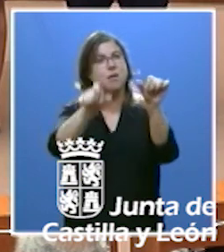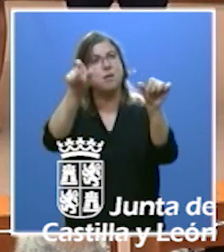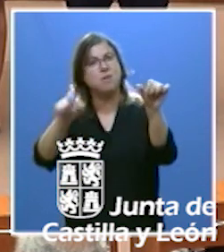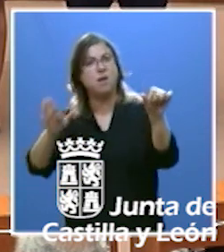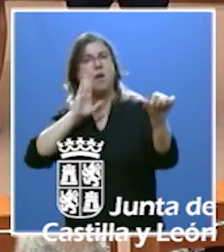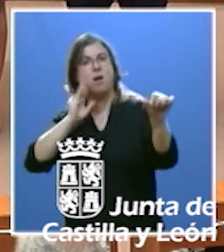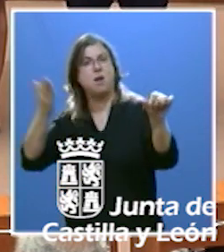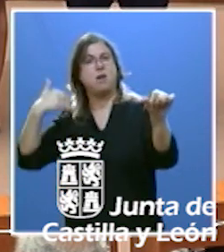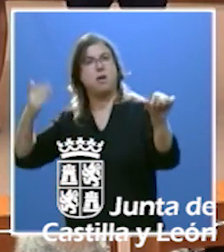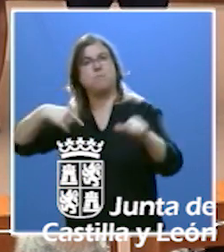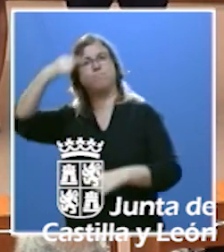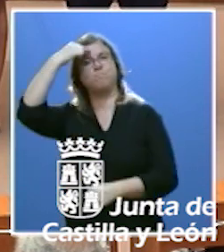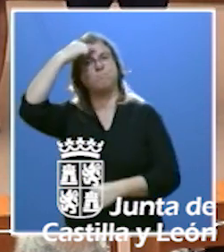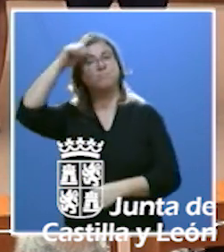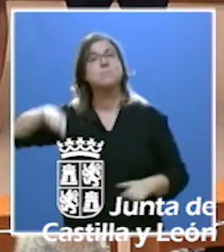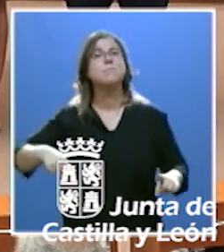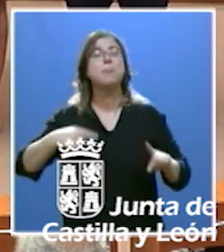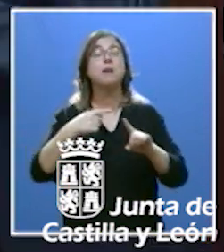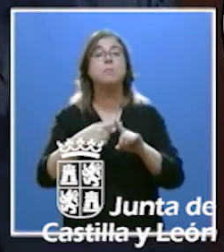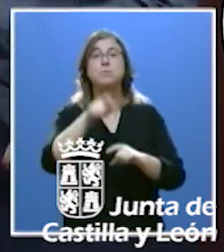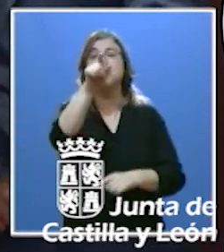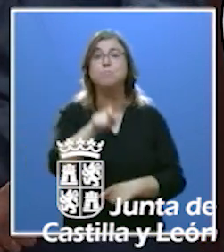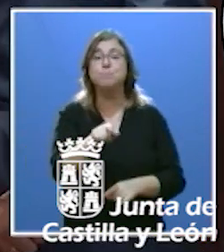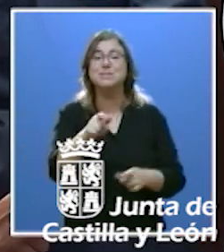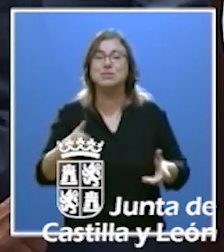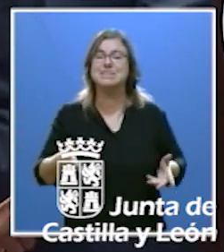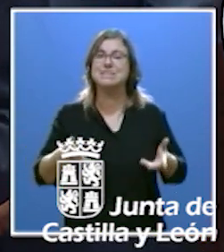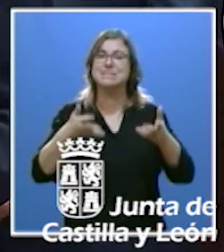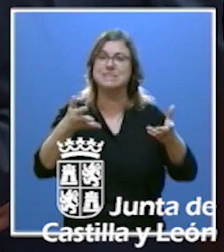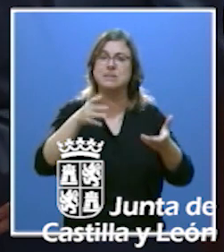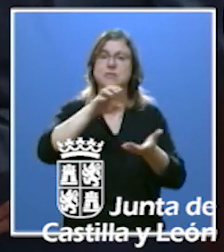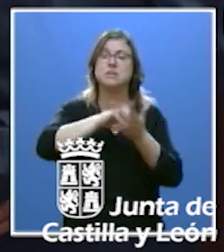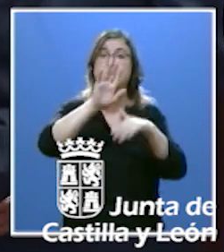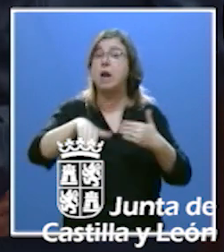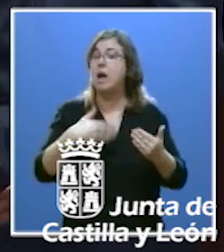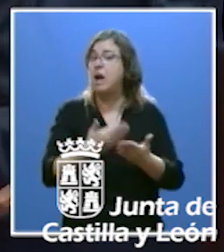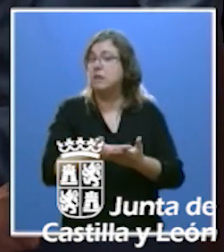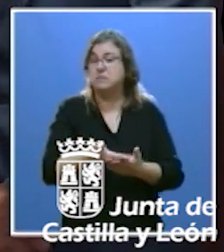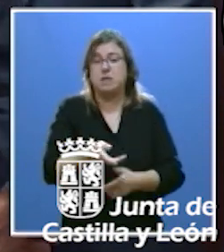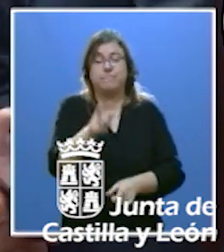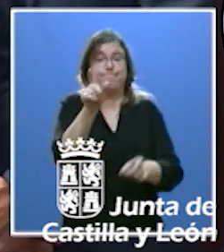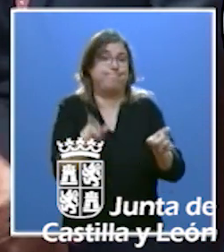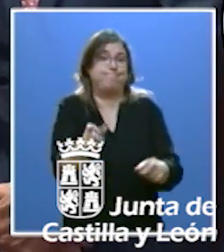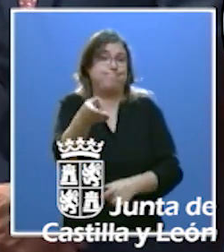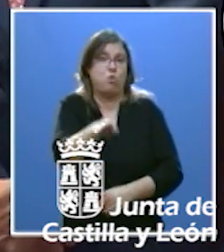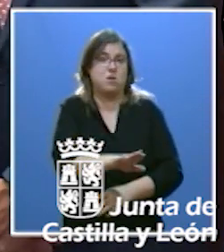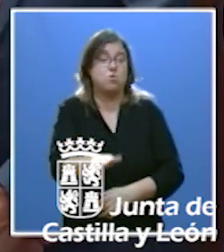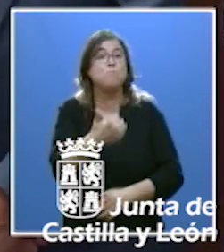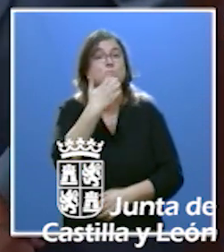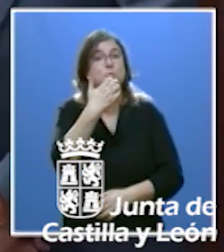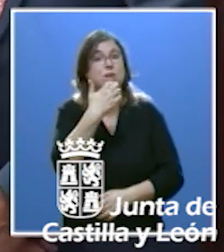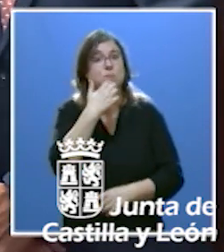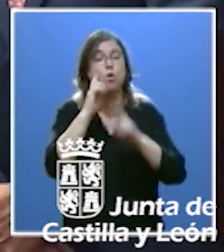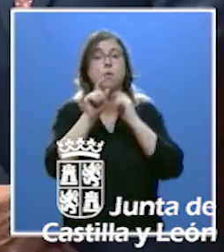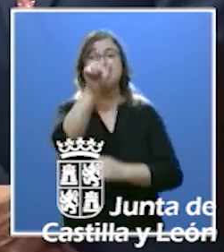servidores públicos o simplemente servidores de esta comunidad que lo hicieron hasta el final de sus días. Entre ellos se